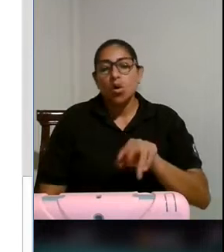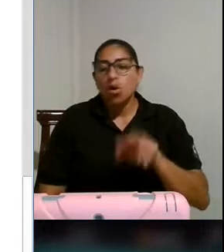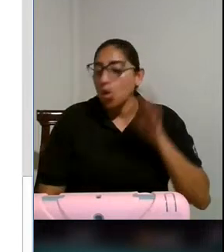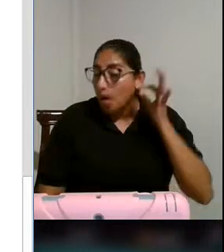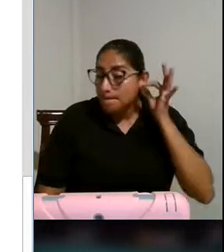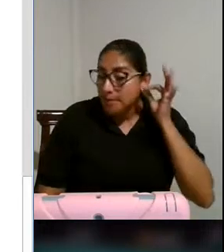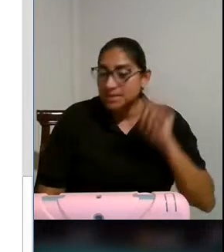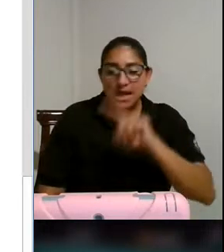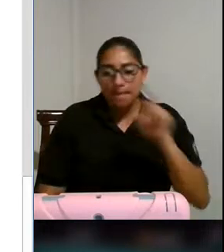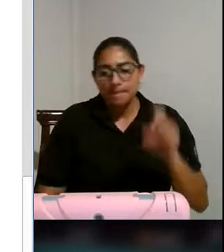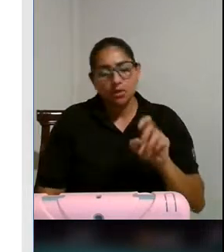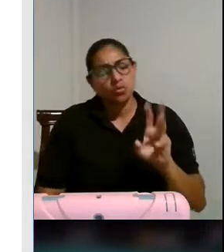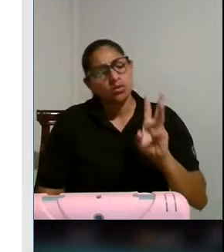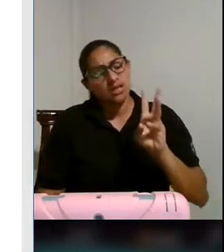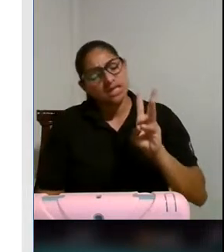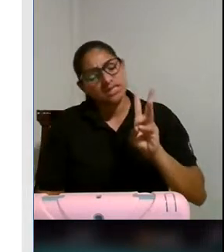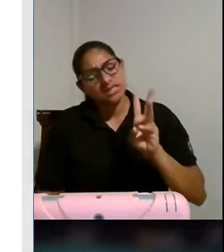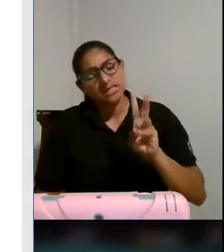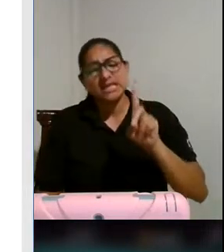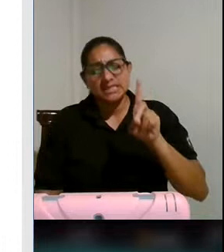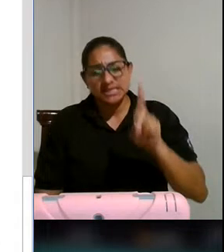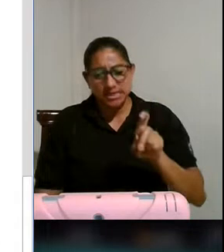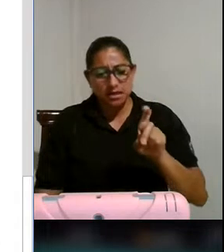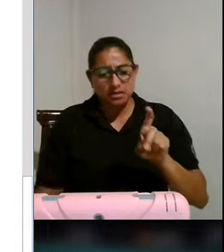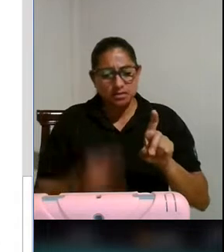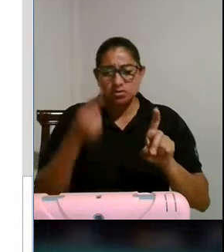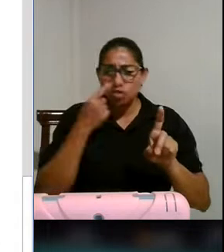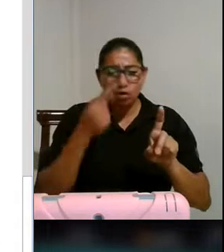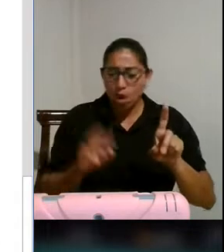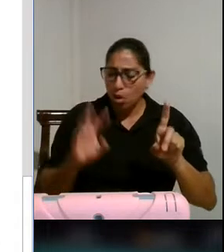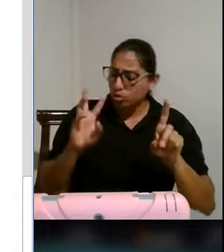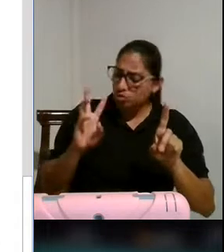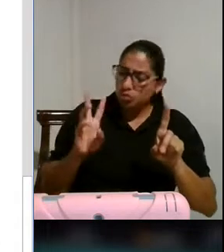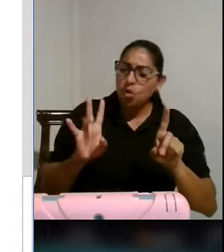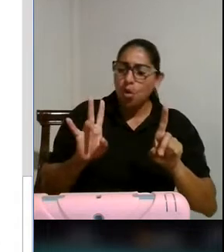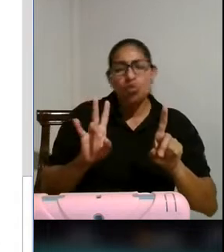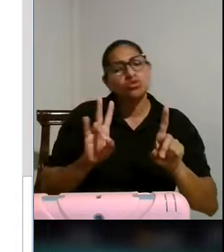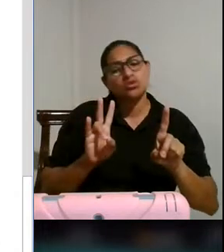cambia al 6x. Y después se suman.